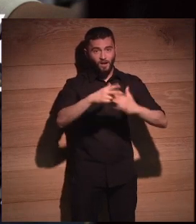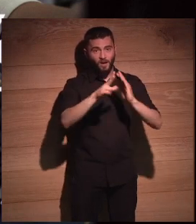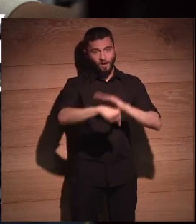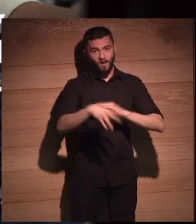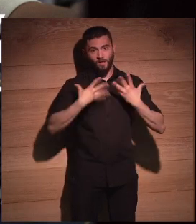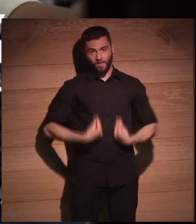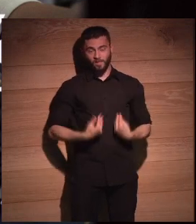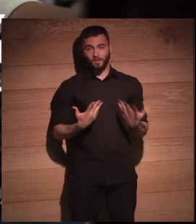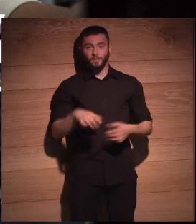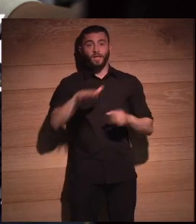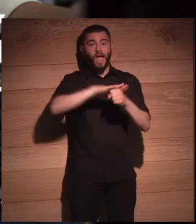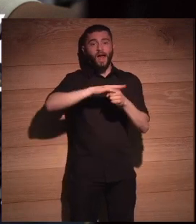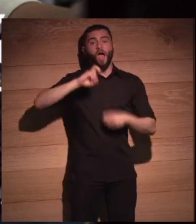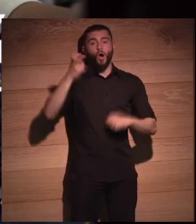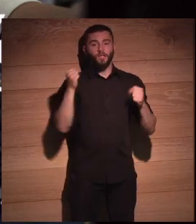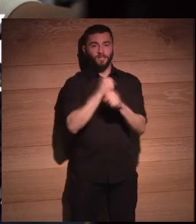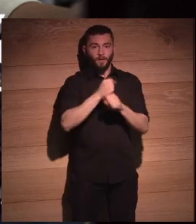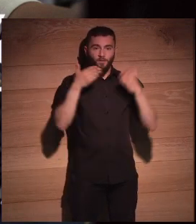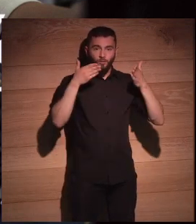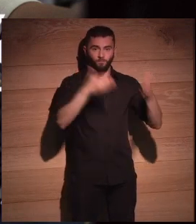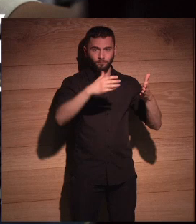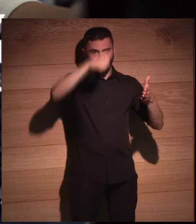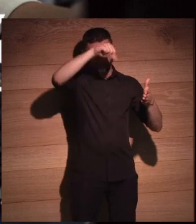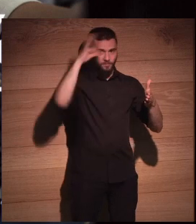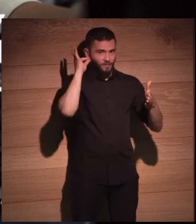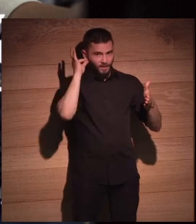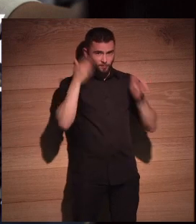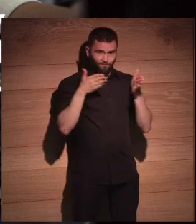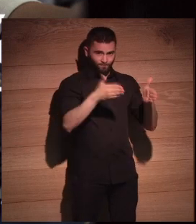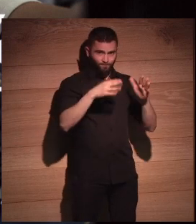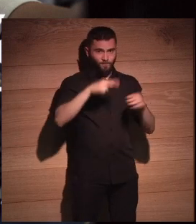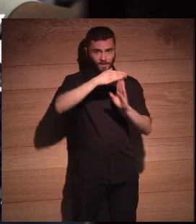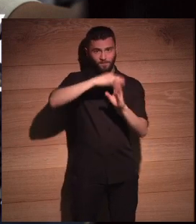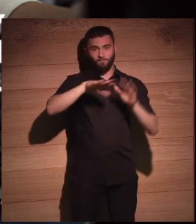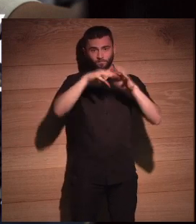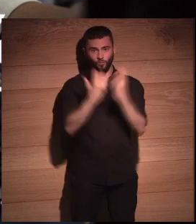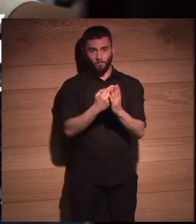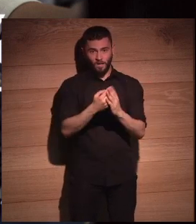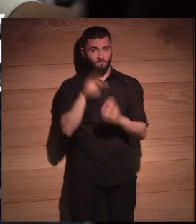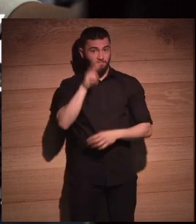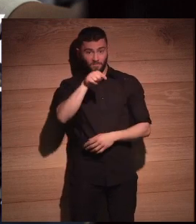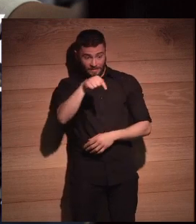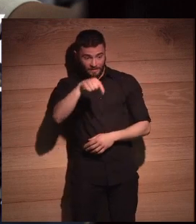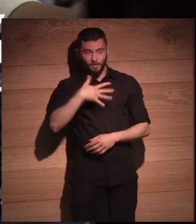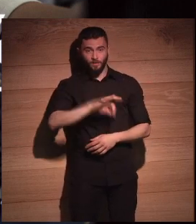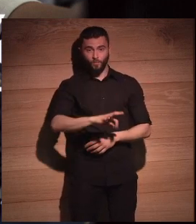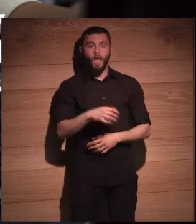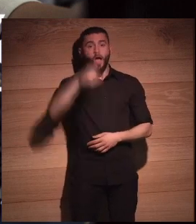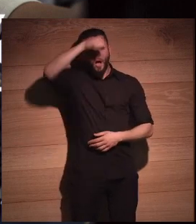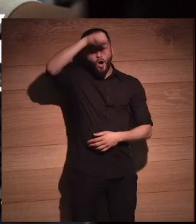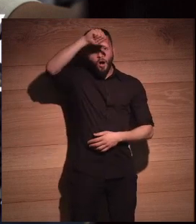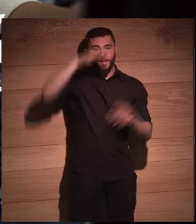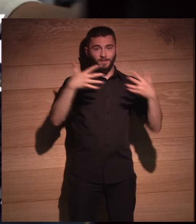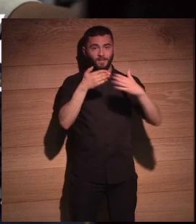Otra de las áreas en las que trabajamos muchísimo es en la brecha de género. A nivel global, como veis aquí, los hombres